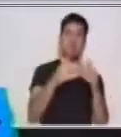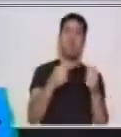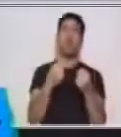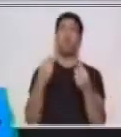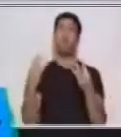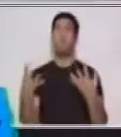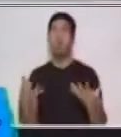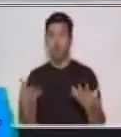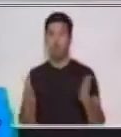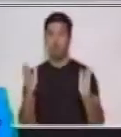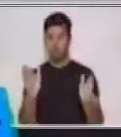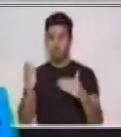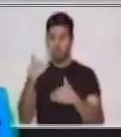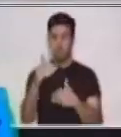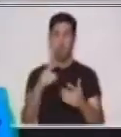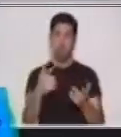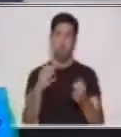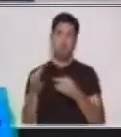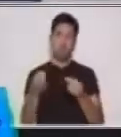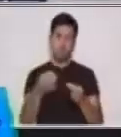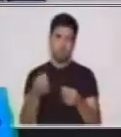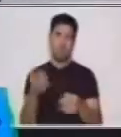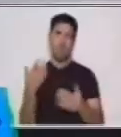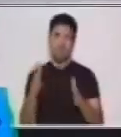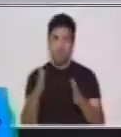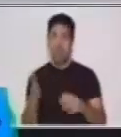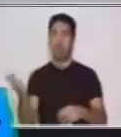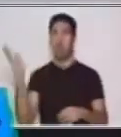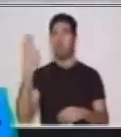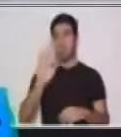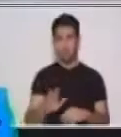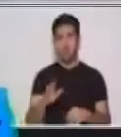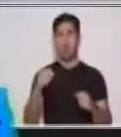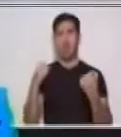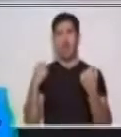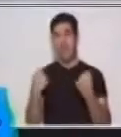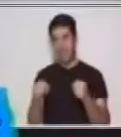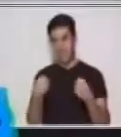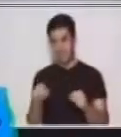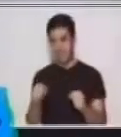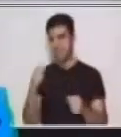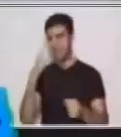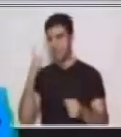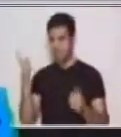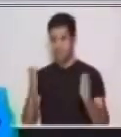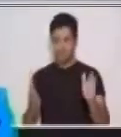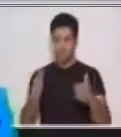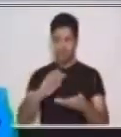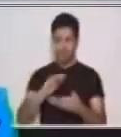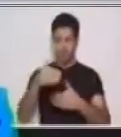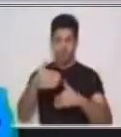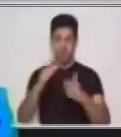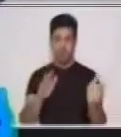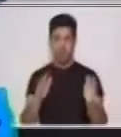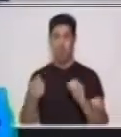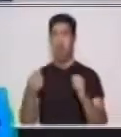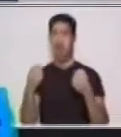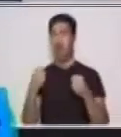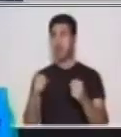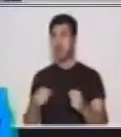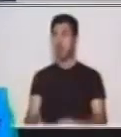opuestos, para poder proceder a la construcción del prisma rectangular.